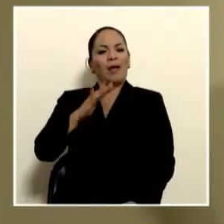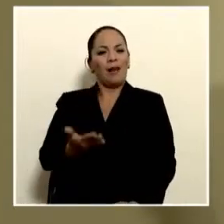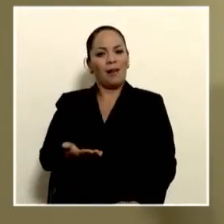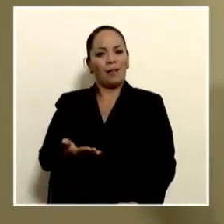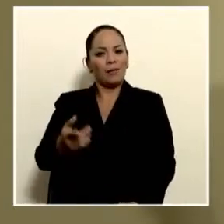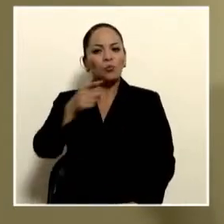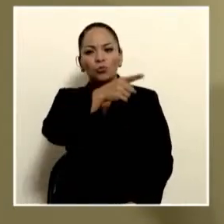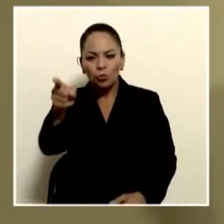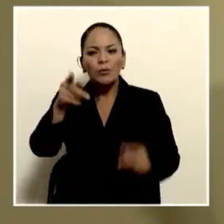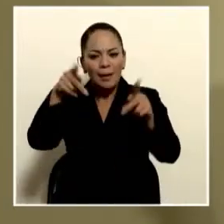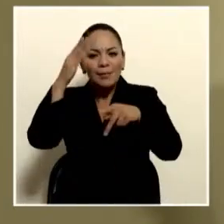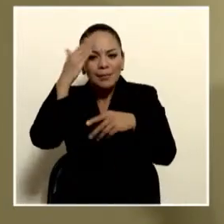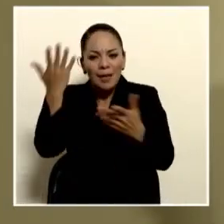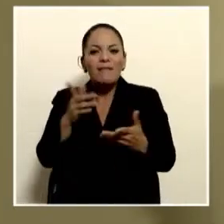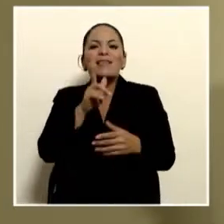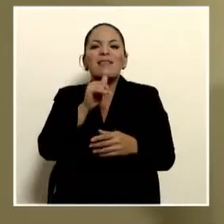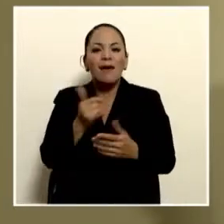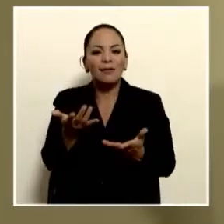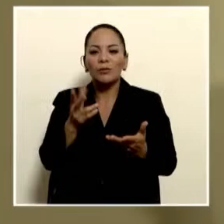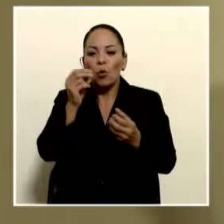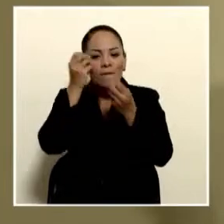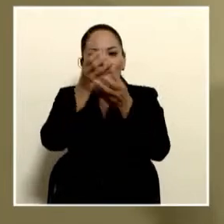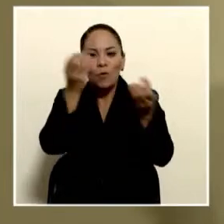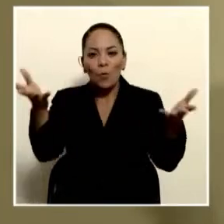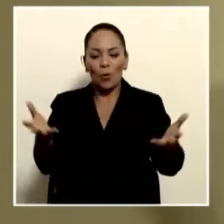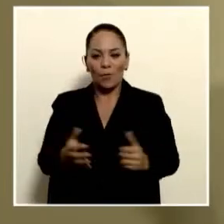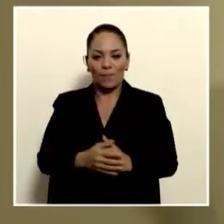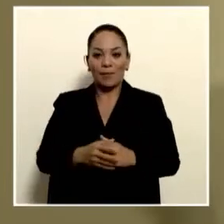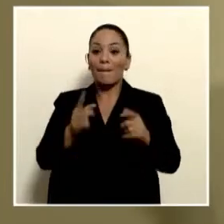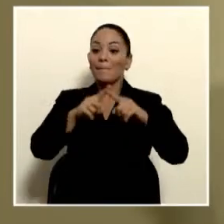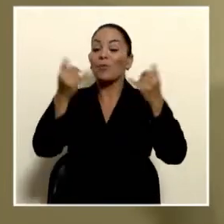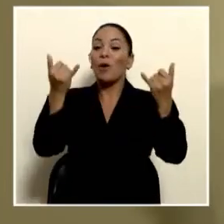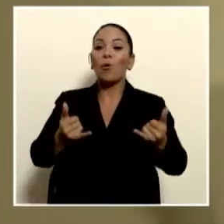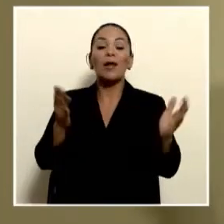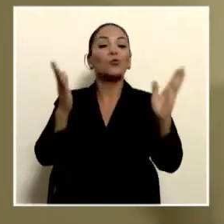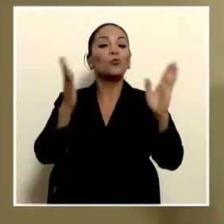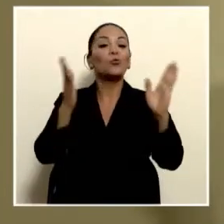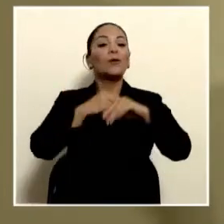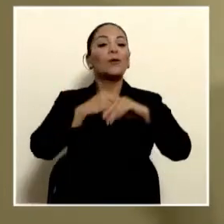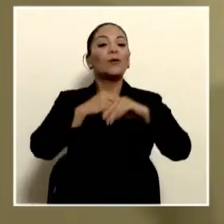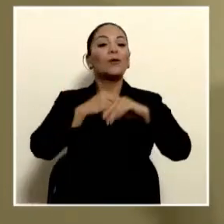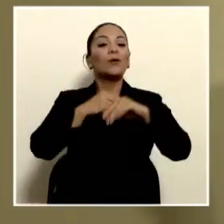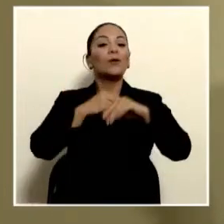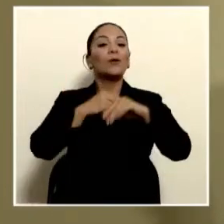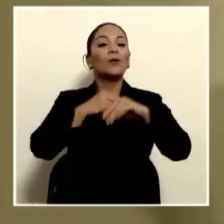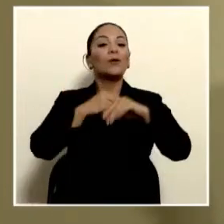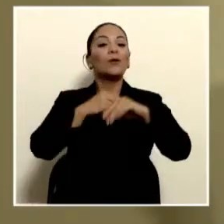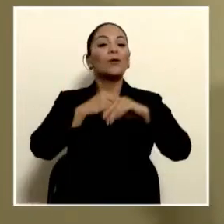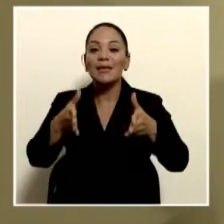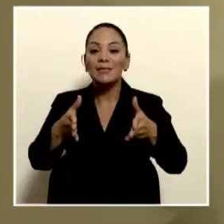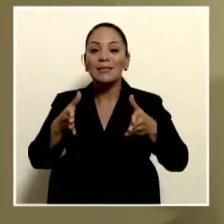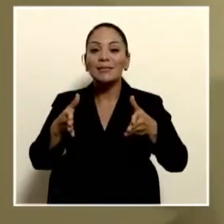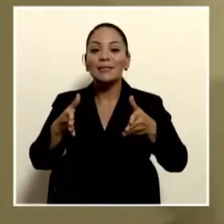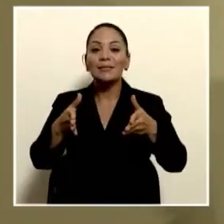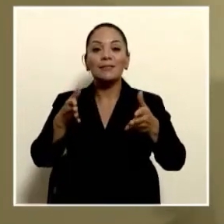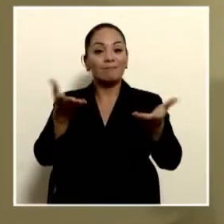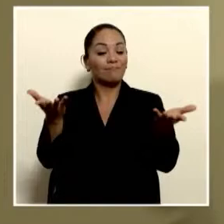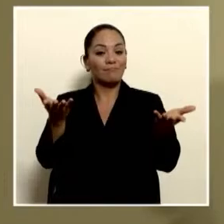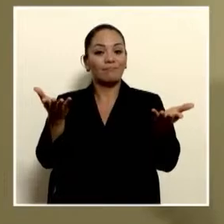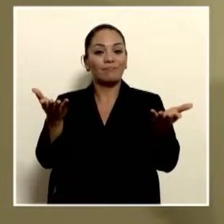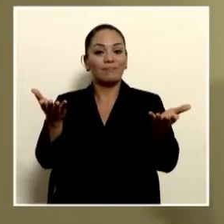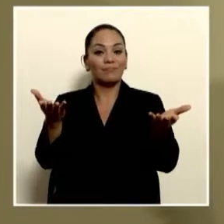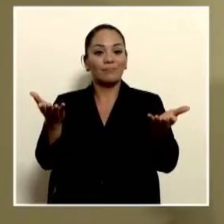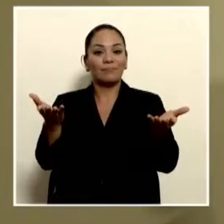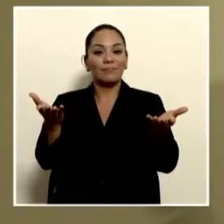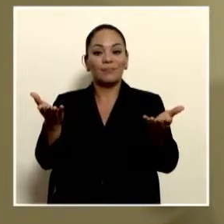esto. Por eso se sorprenden. Bueno, ya no hay sorpresas, amigos y amigas costarricenses. Ya no hay sorpresas, señores de la Asamblea y señores